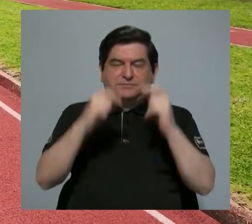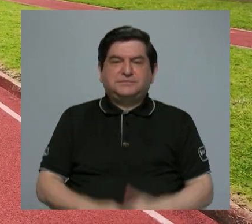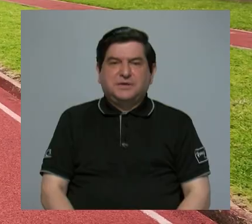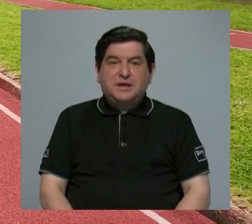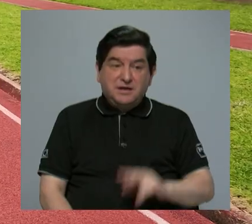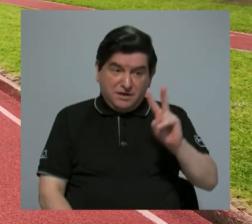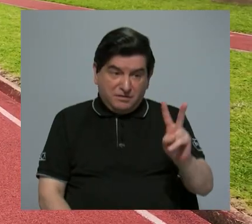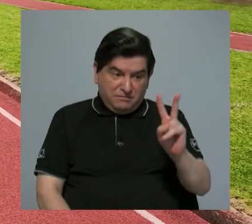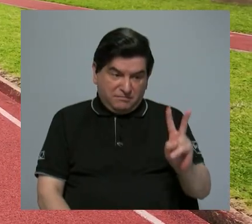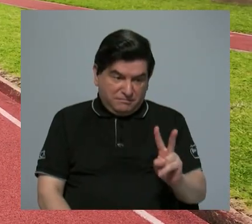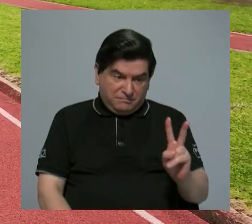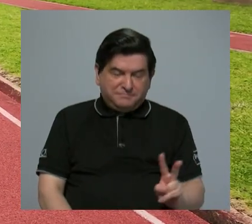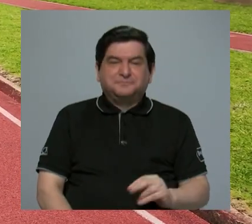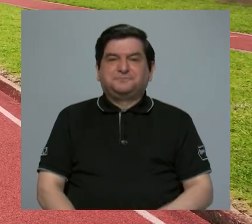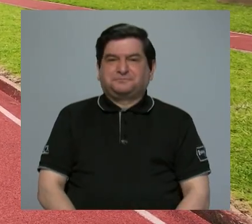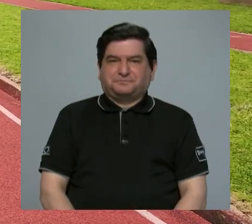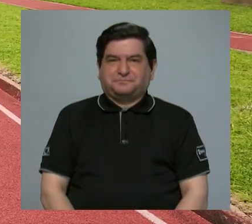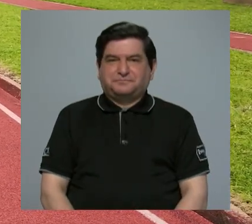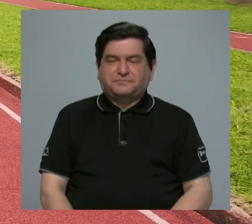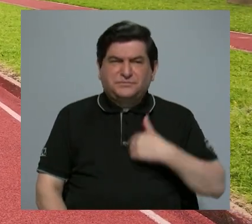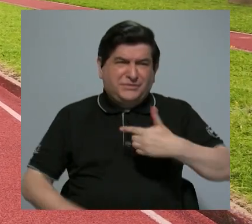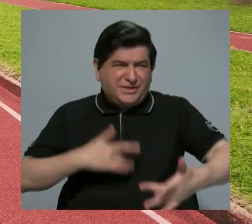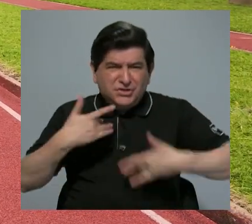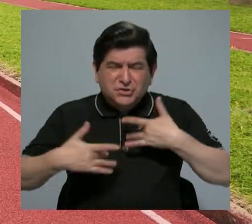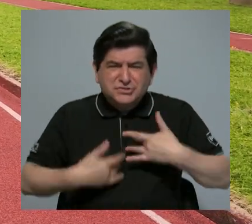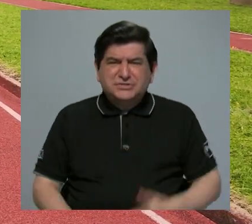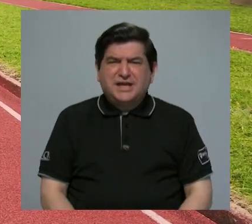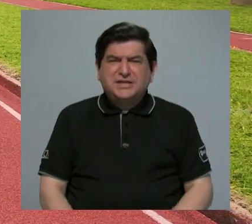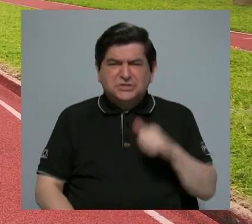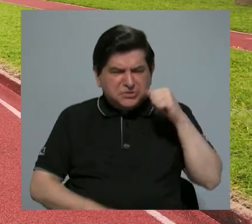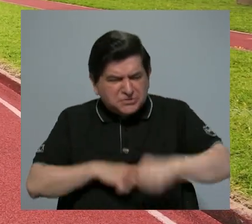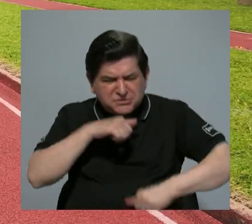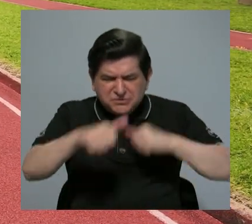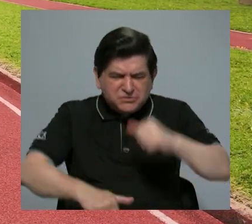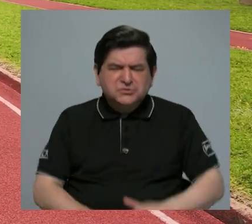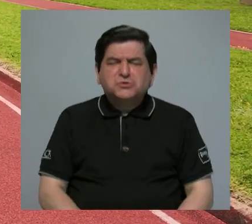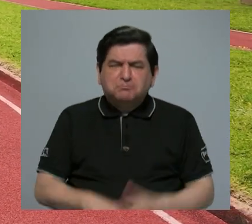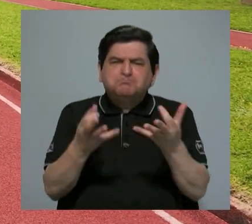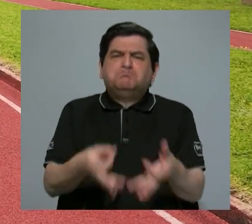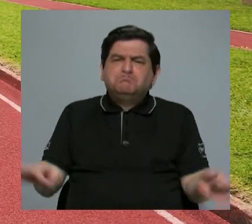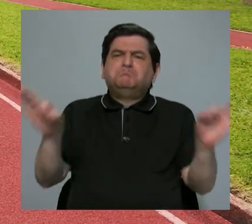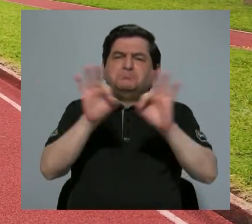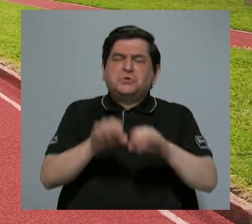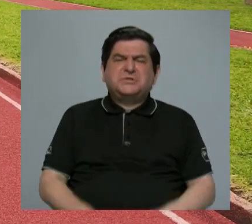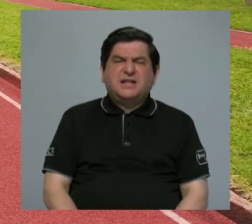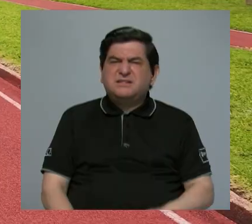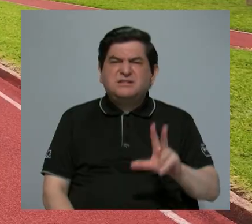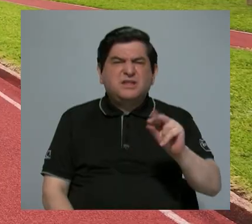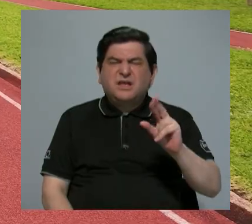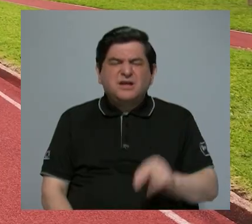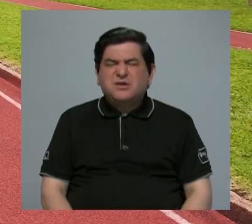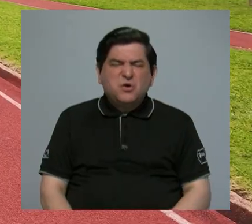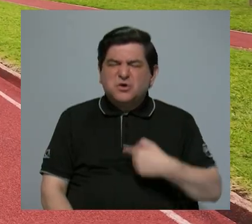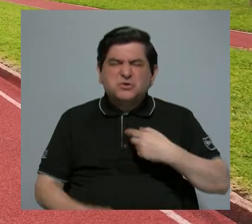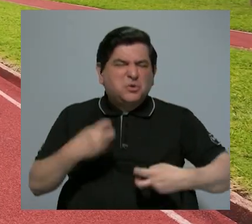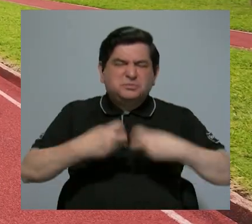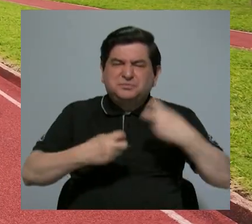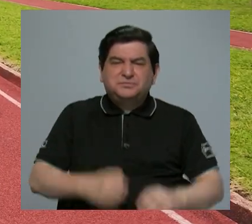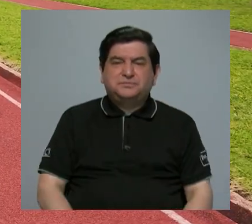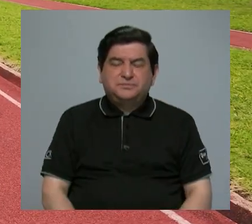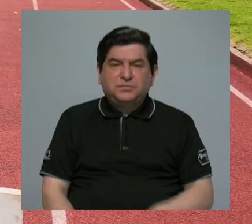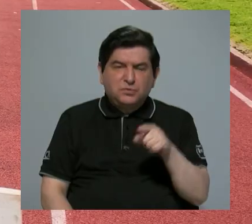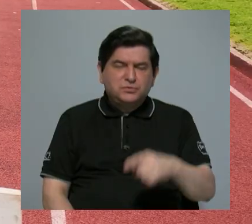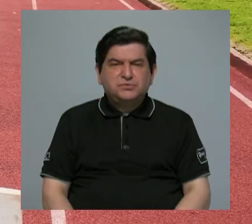Casi todos los viernes y siento como que el esfuerzo siempre vale la pena, entonces tampoco es algo que me disguste. ¿Cuál